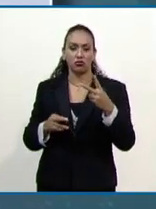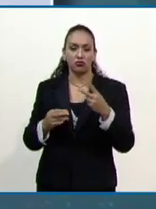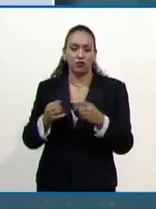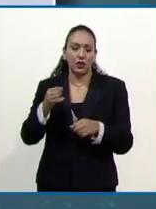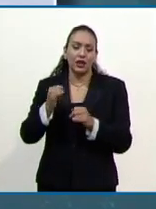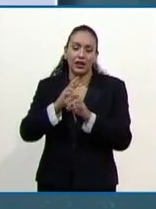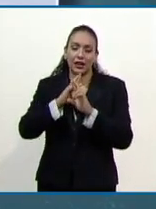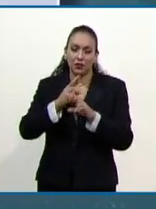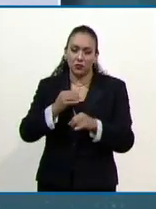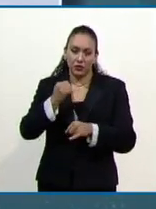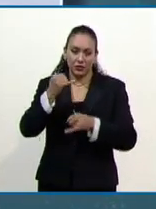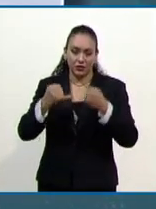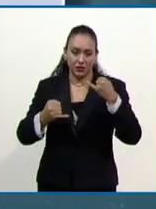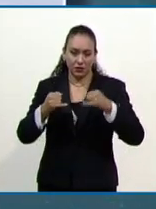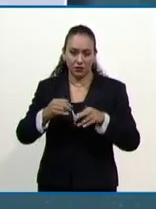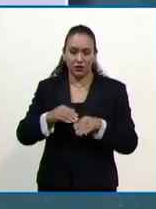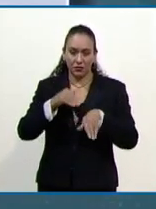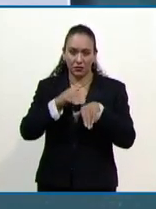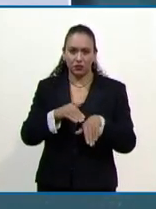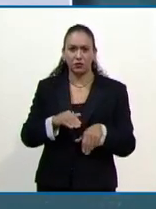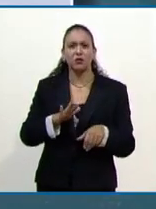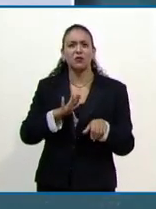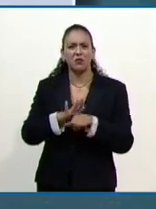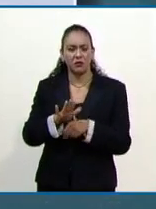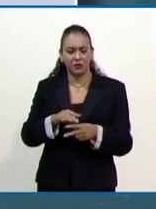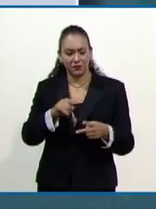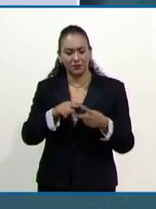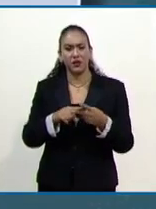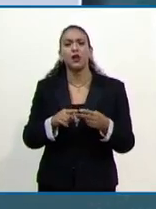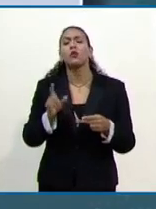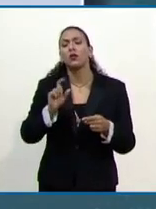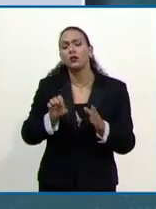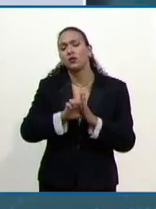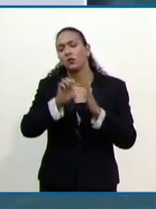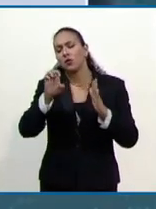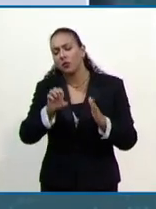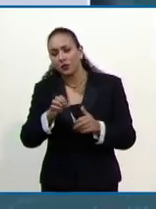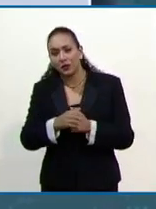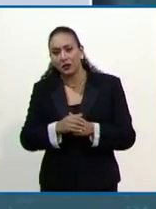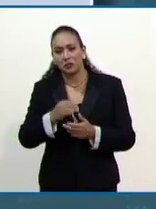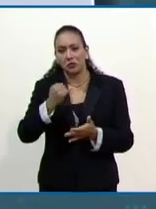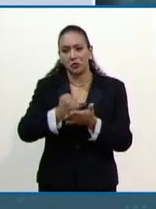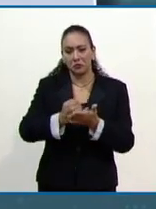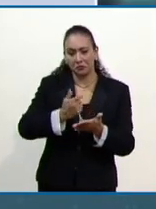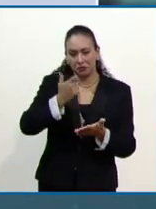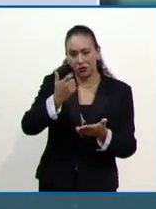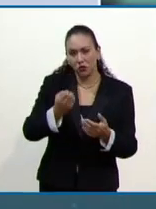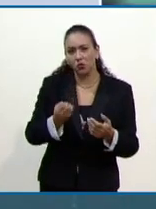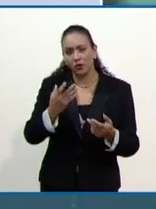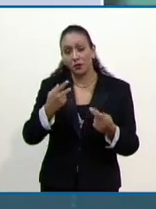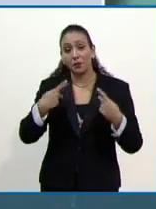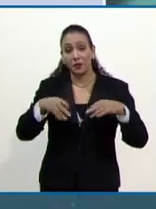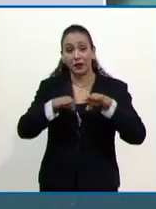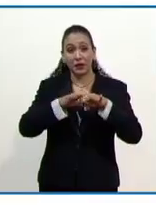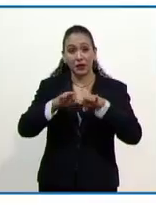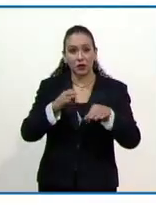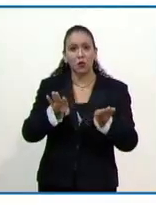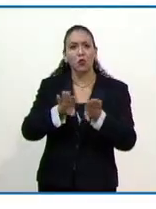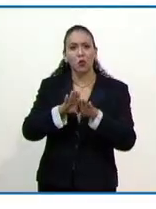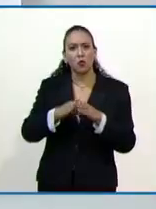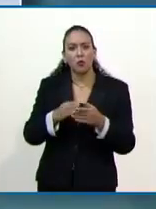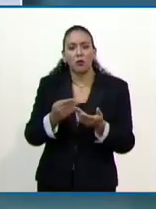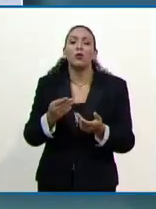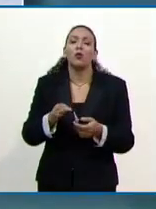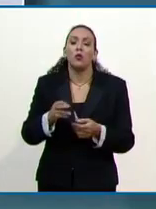aisladas que abordan temas relacionados con condonación de créditos fiscales, participación de los trabajadores en las utilidades, control